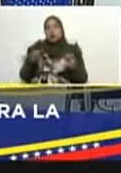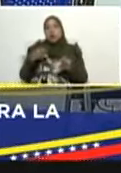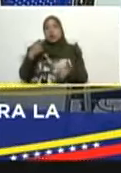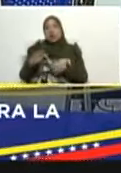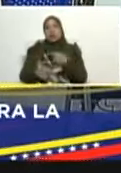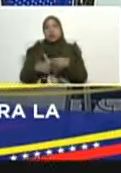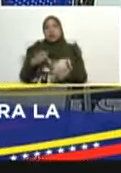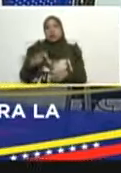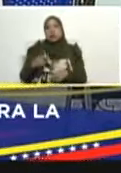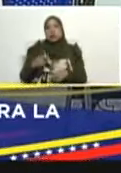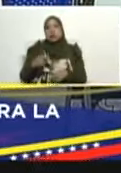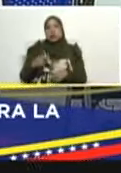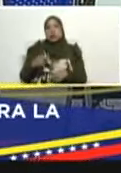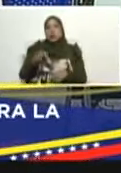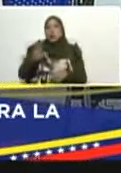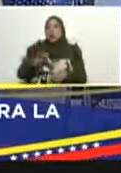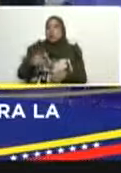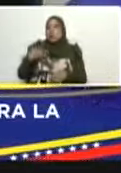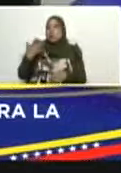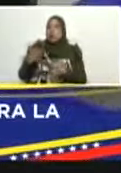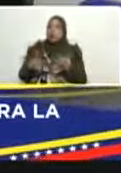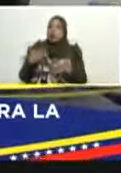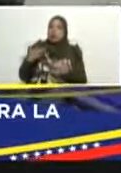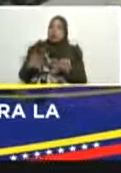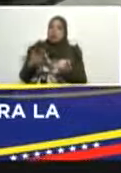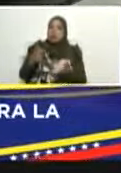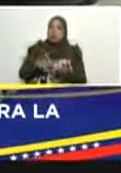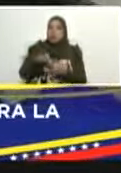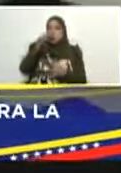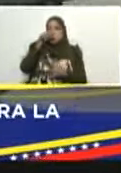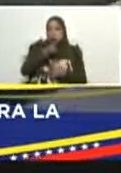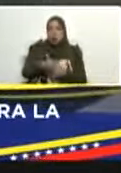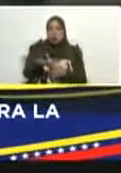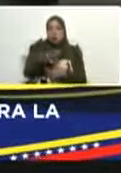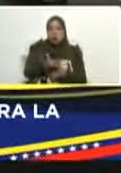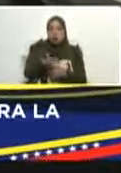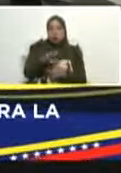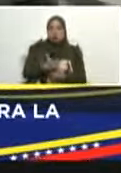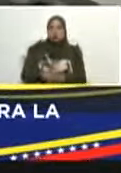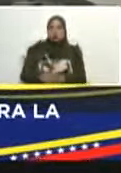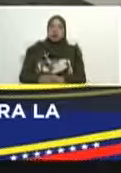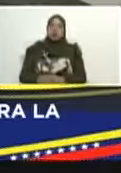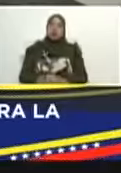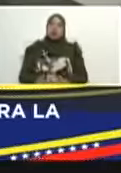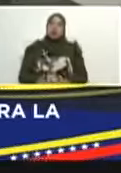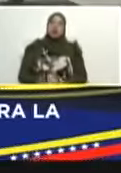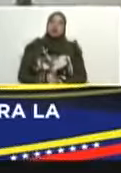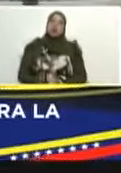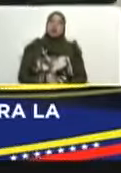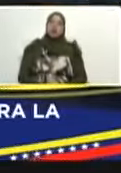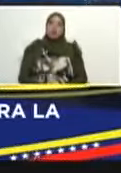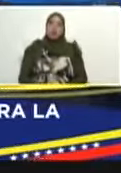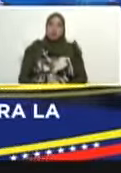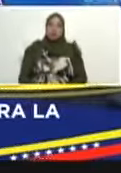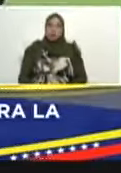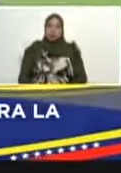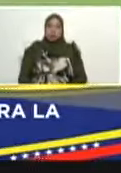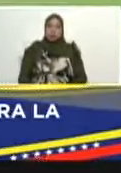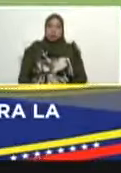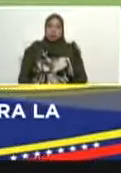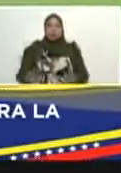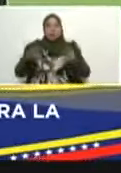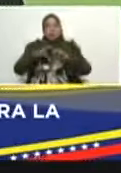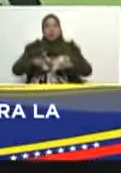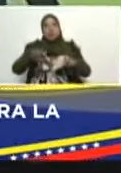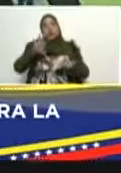robótica, le comenten qué podemos generar desde estos espacios. Bueno, aquí estamos en el meganúcleo, donde contamos con